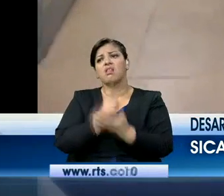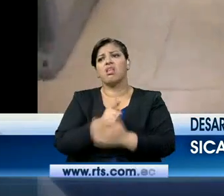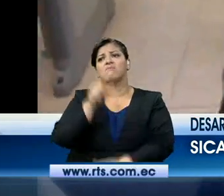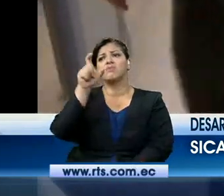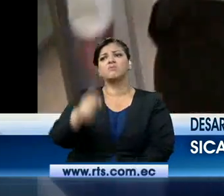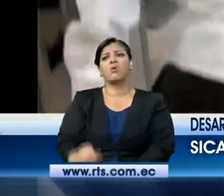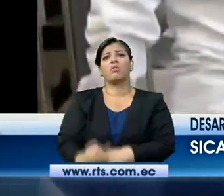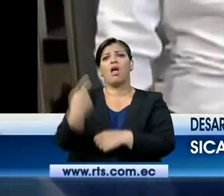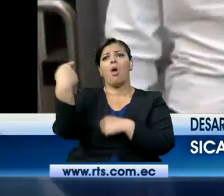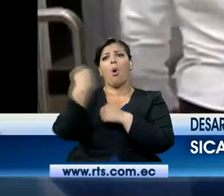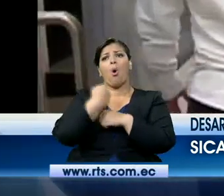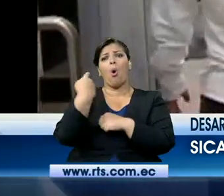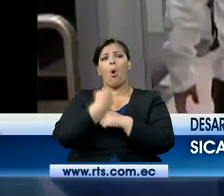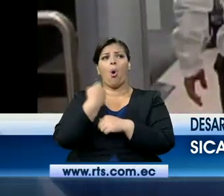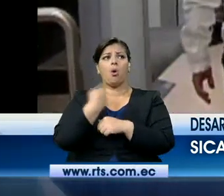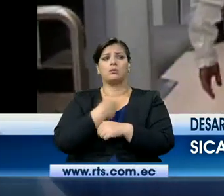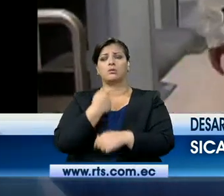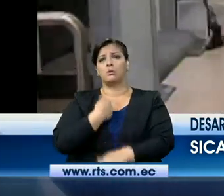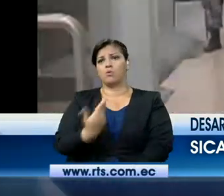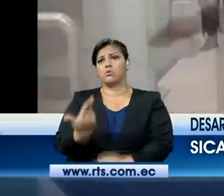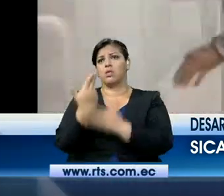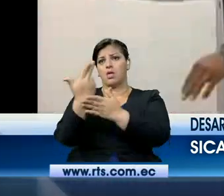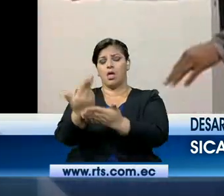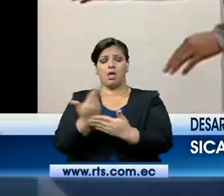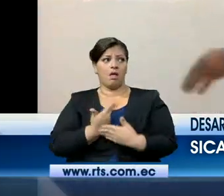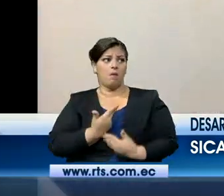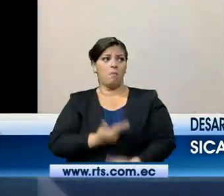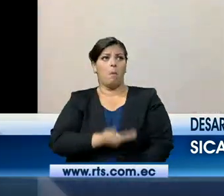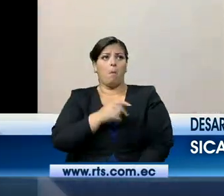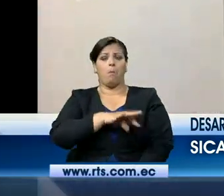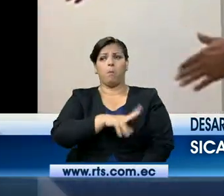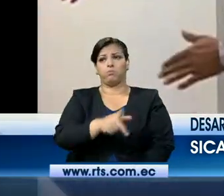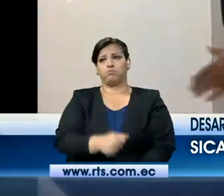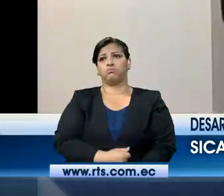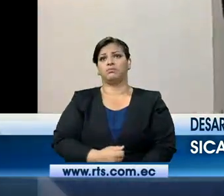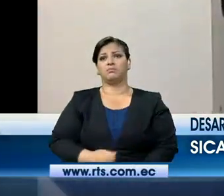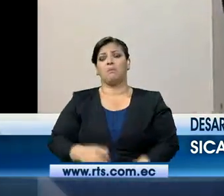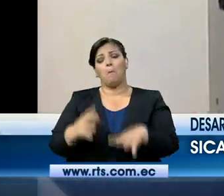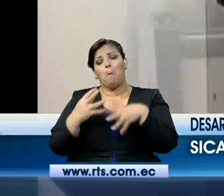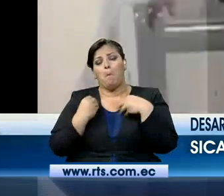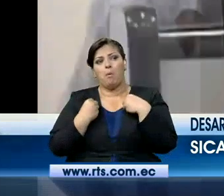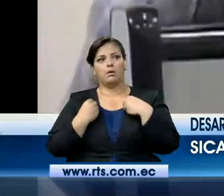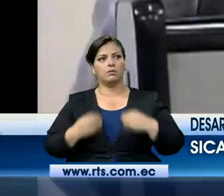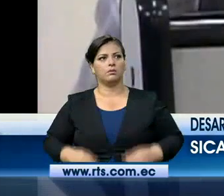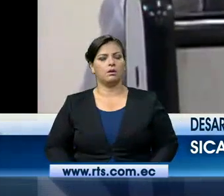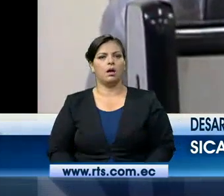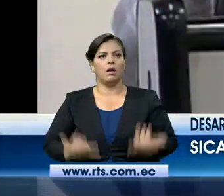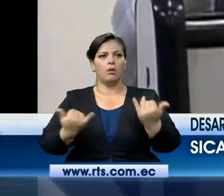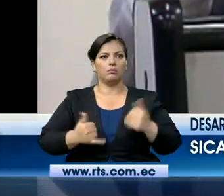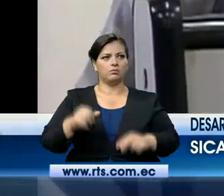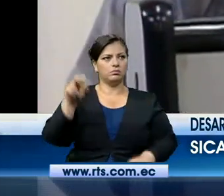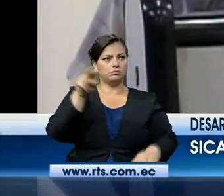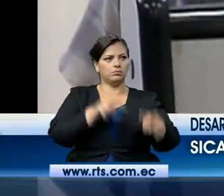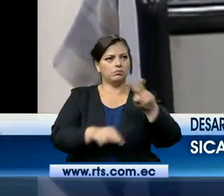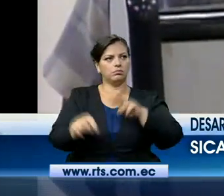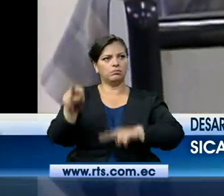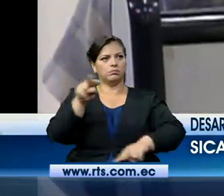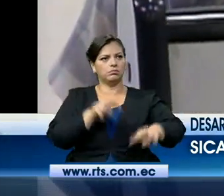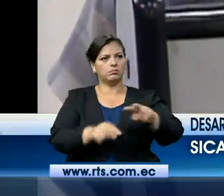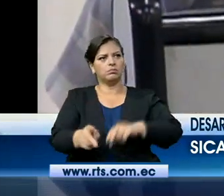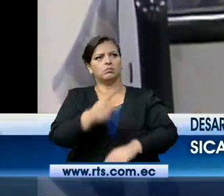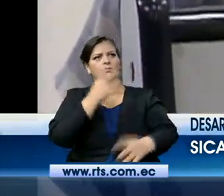cada uno de los filtros implementados con escáneres, desde todos los ángulos posibles. En la